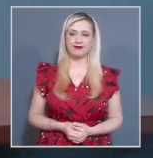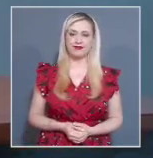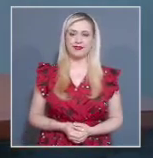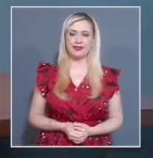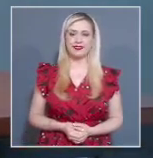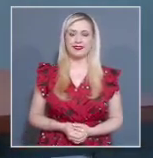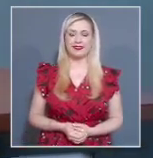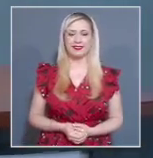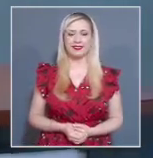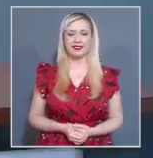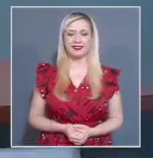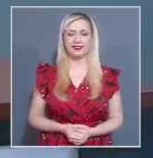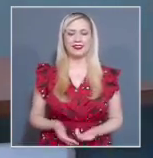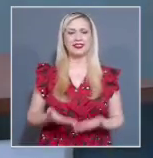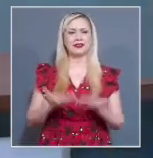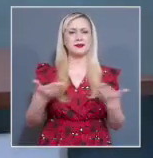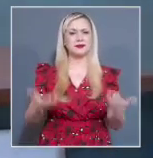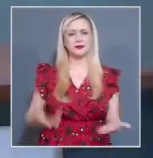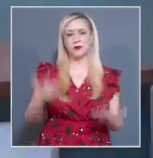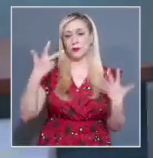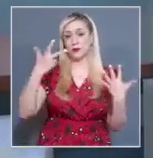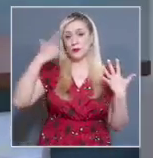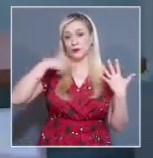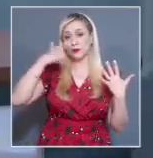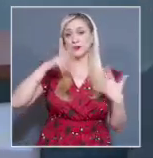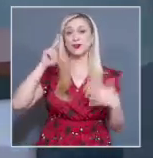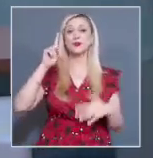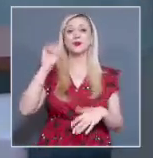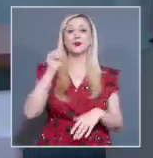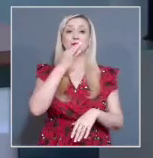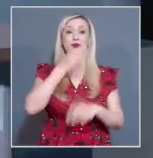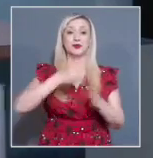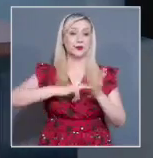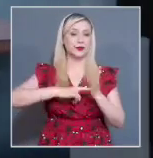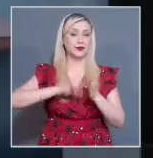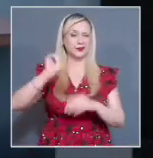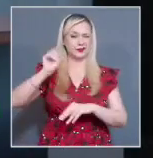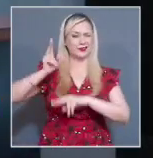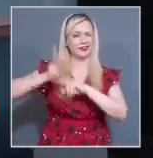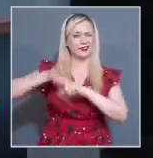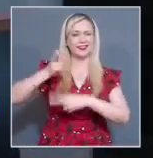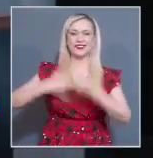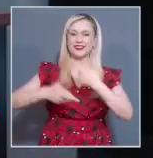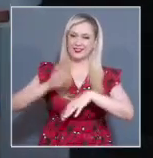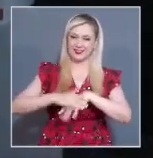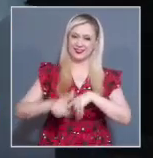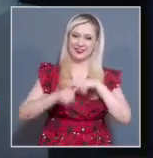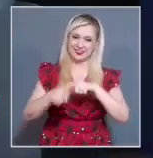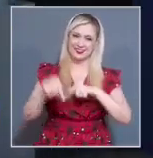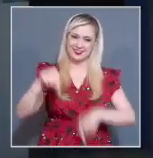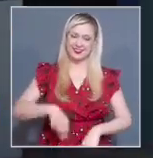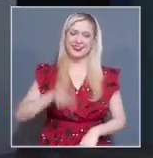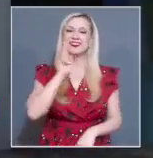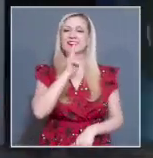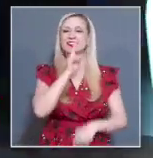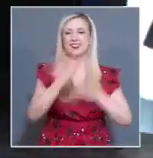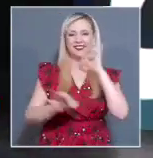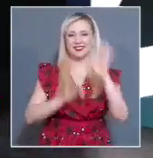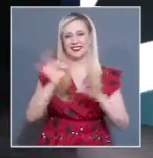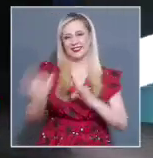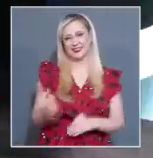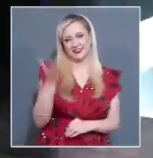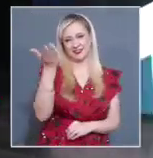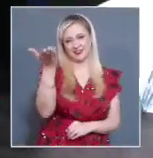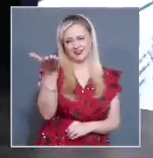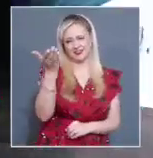Son 8:39 p.m, momento de hacer una pausa, pero continuemos con más en el noticiario nocturno del canal del Poder Judicial de la Federación.